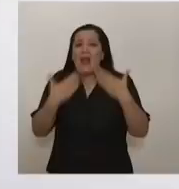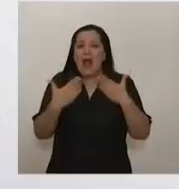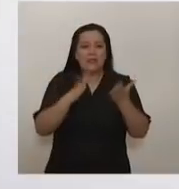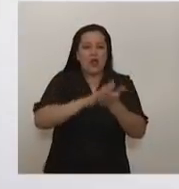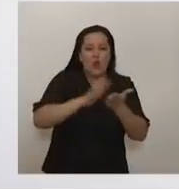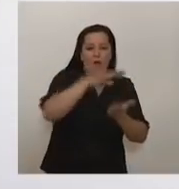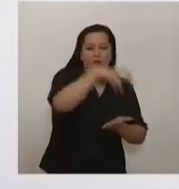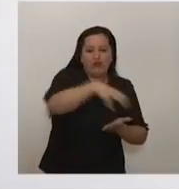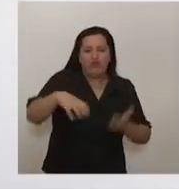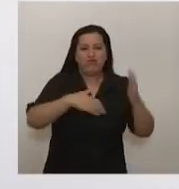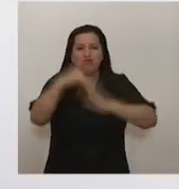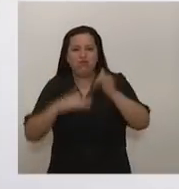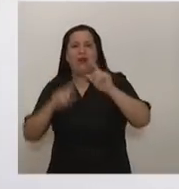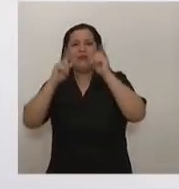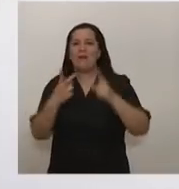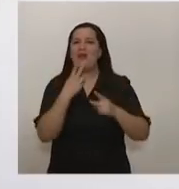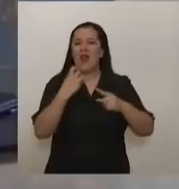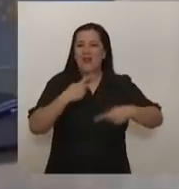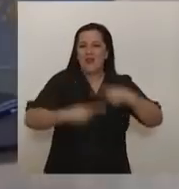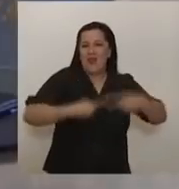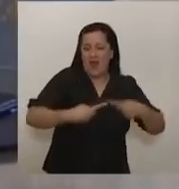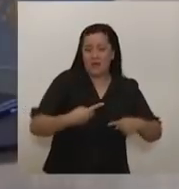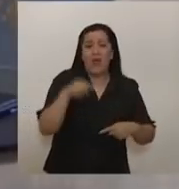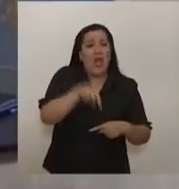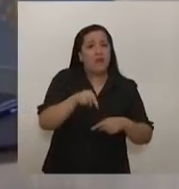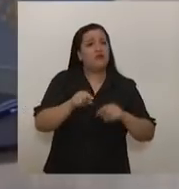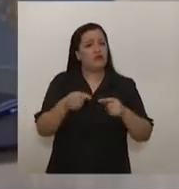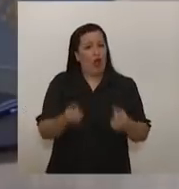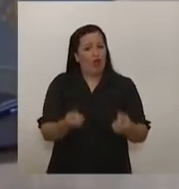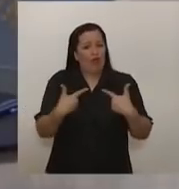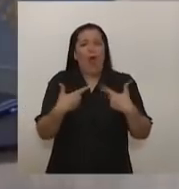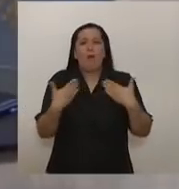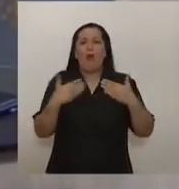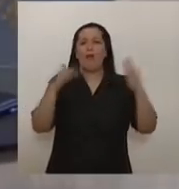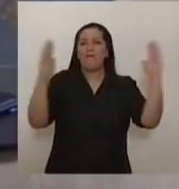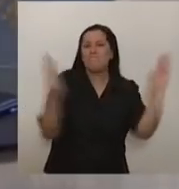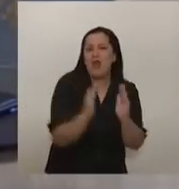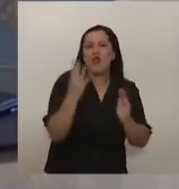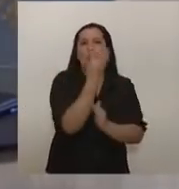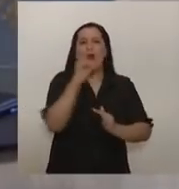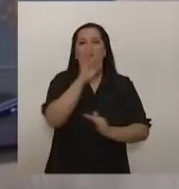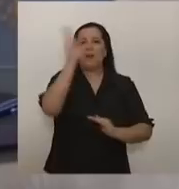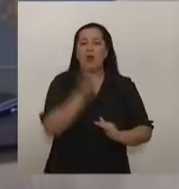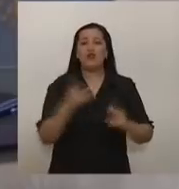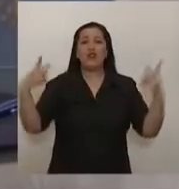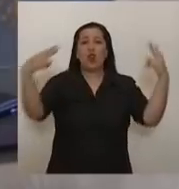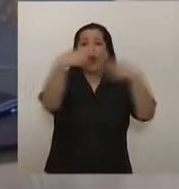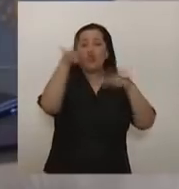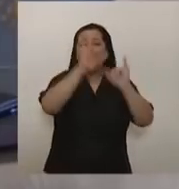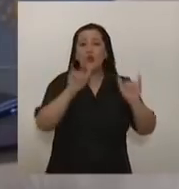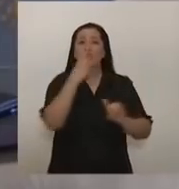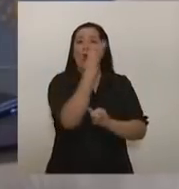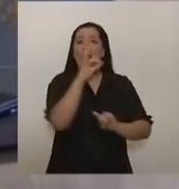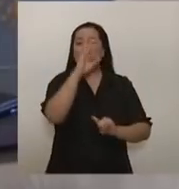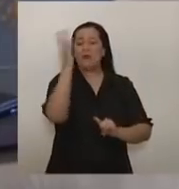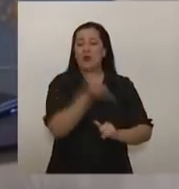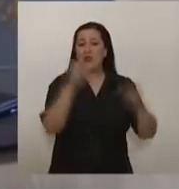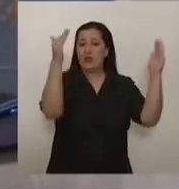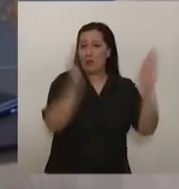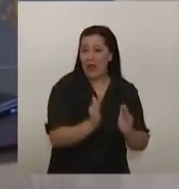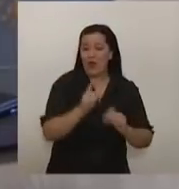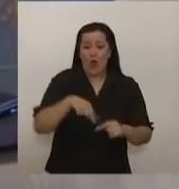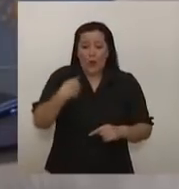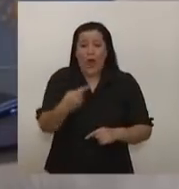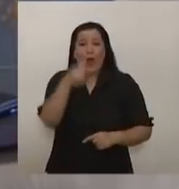plantas nuevas y a las energías renovables. Esto ya nos permitió bajar un 40% los cortes de luz. Y este verano